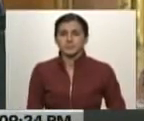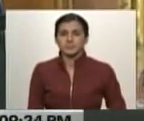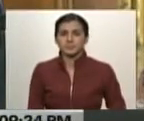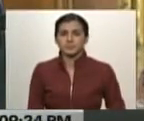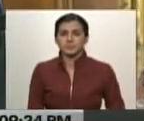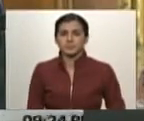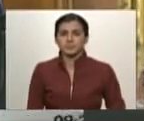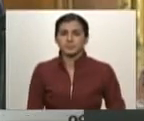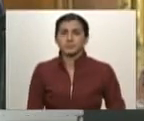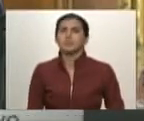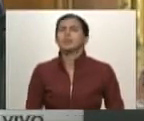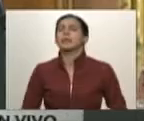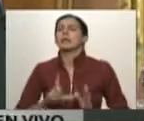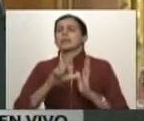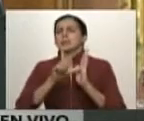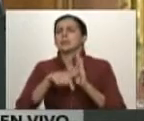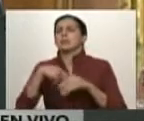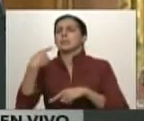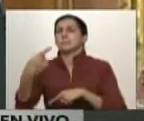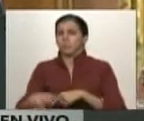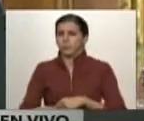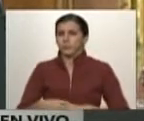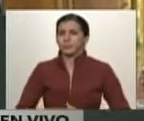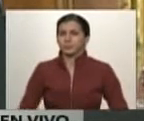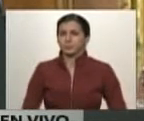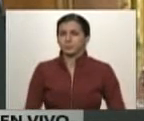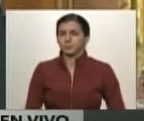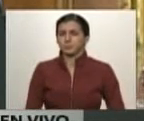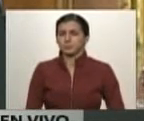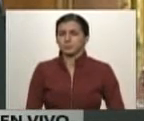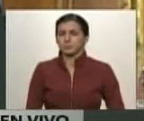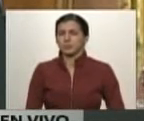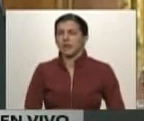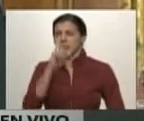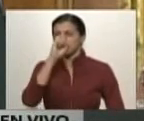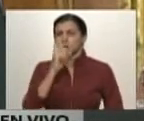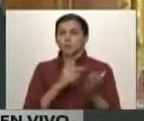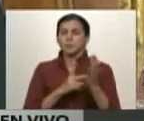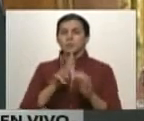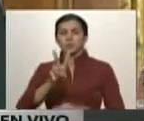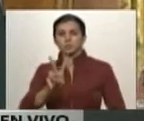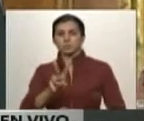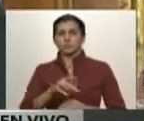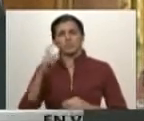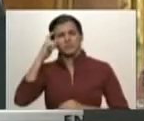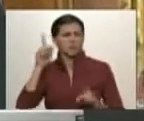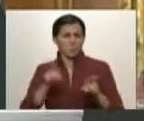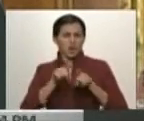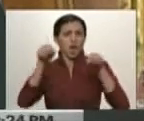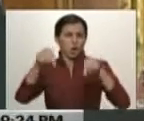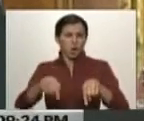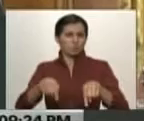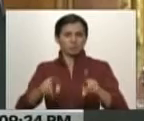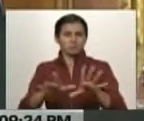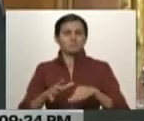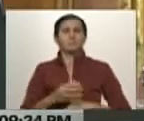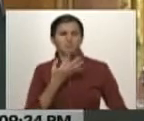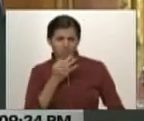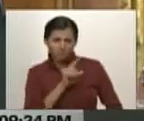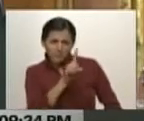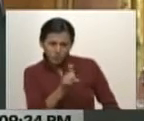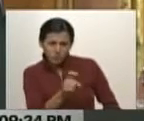bueno después de que pasó eso en ese mismo año 2002 en una fecha como esta verdad roy